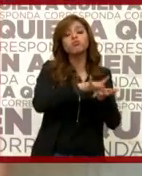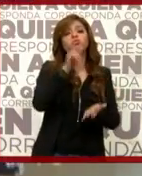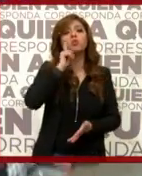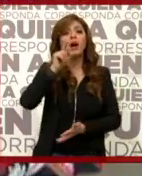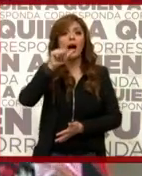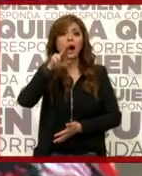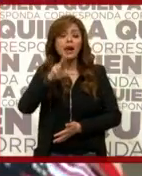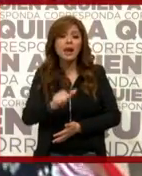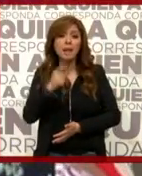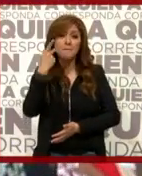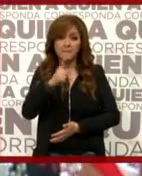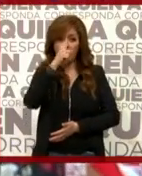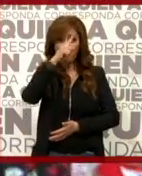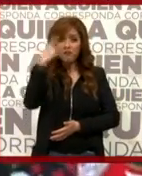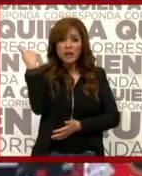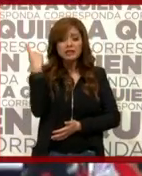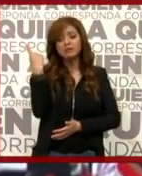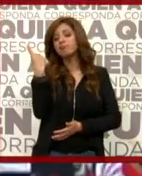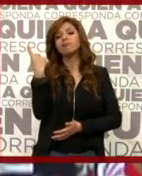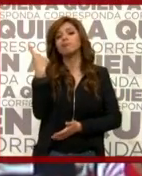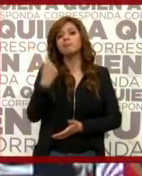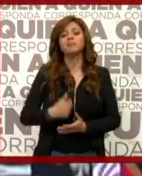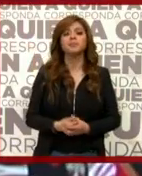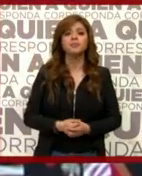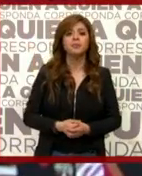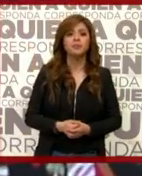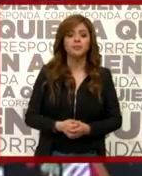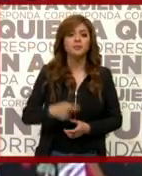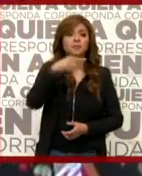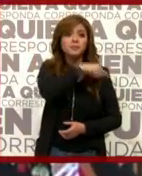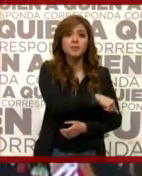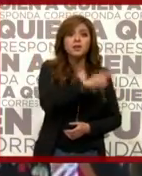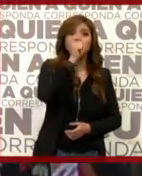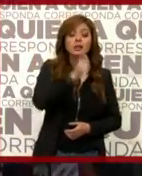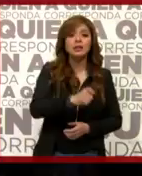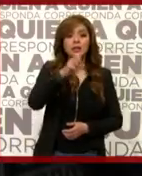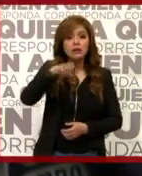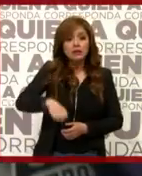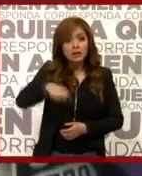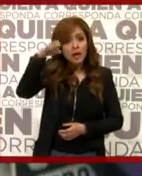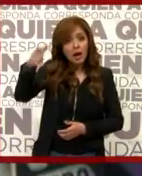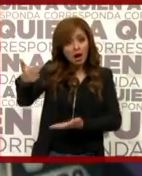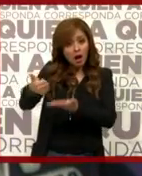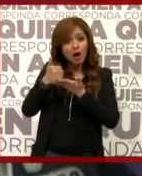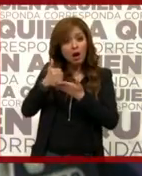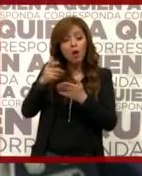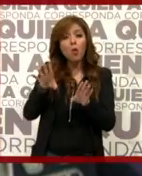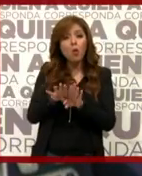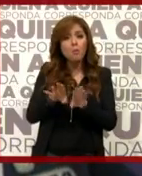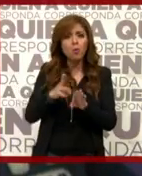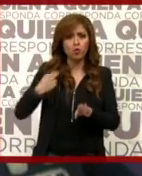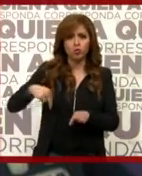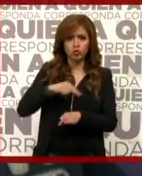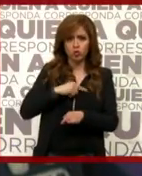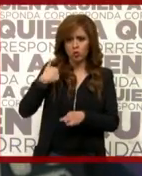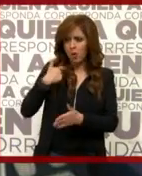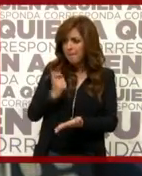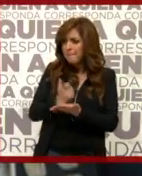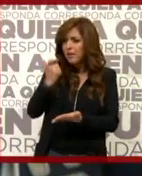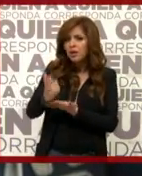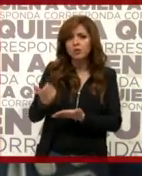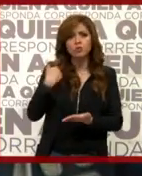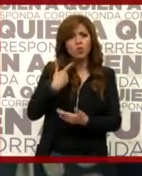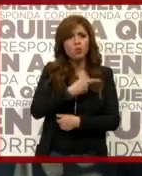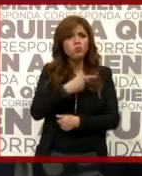pero no ha sido pues lo del cero no dicen que ellos no son beneficiarios para ayudarnos pero de dónde ves señorita podemos pagar ese dinero nosotros lo